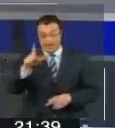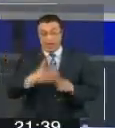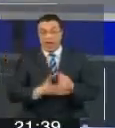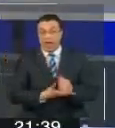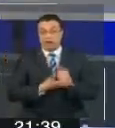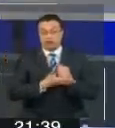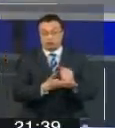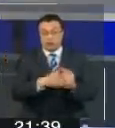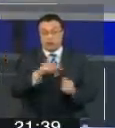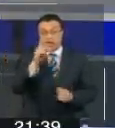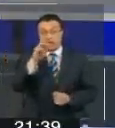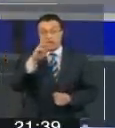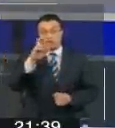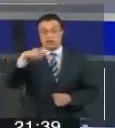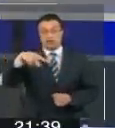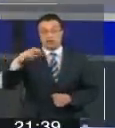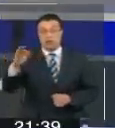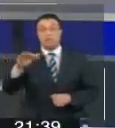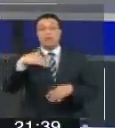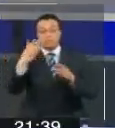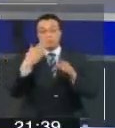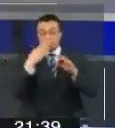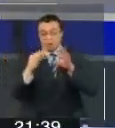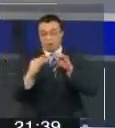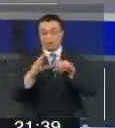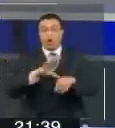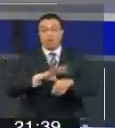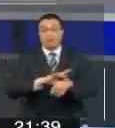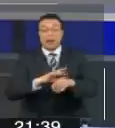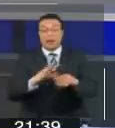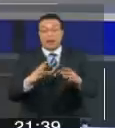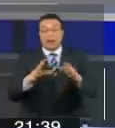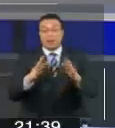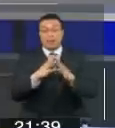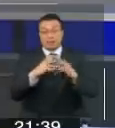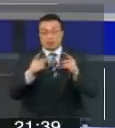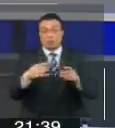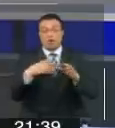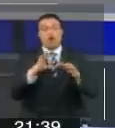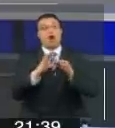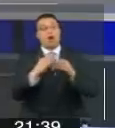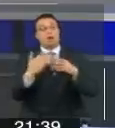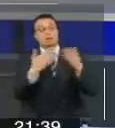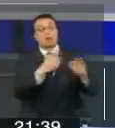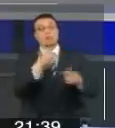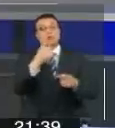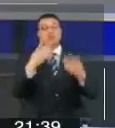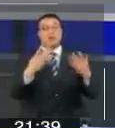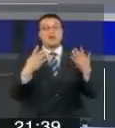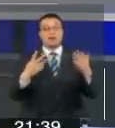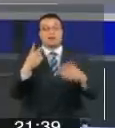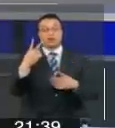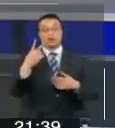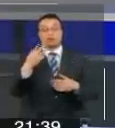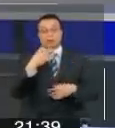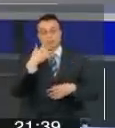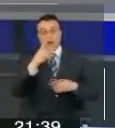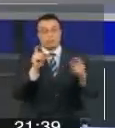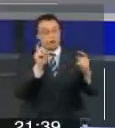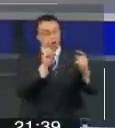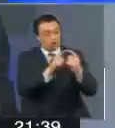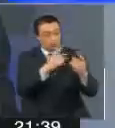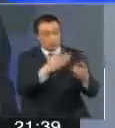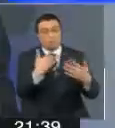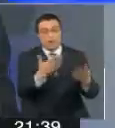sobrevivir y que luego después conversaba con usted en el hospital militar y que usted estaría tan agradecida por eso que en el 92 se trata de contactar con él para